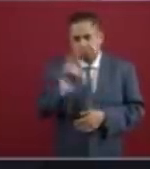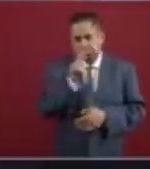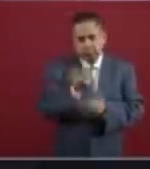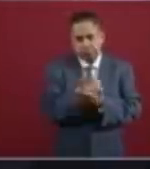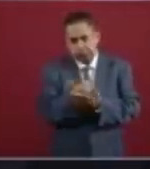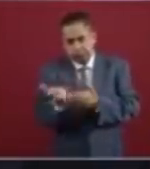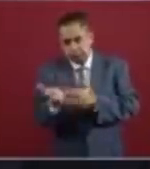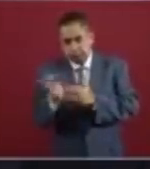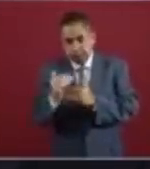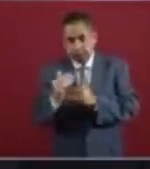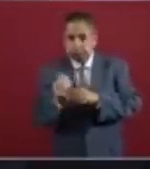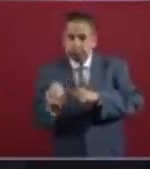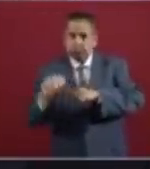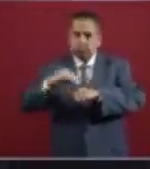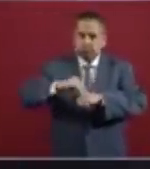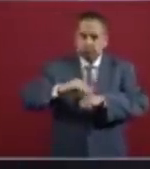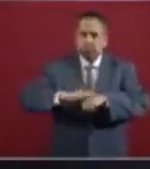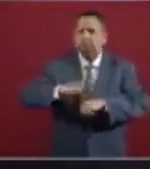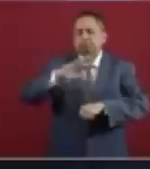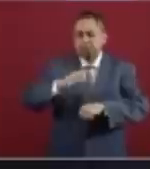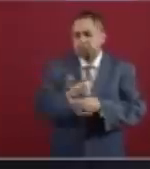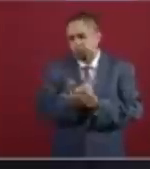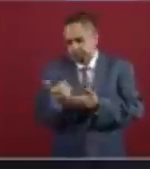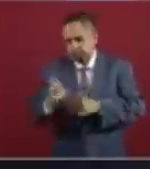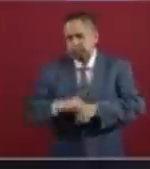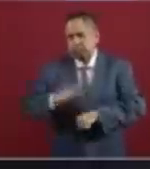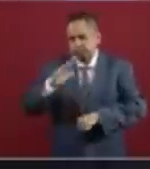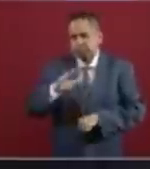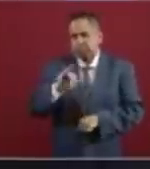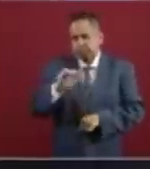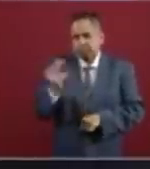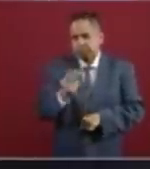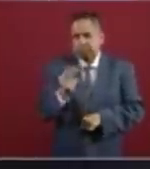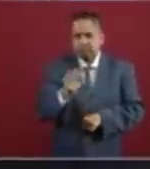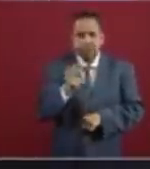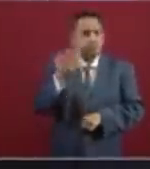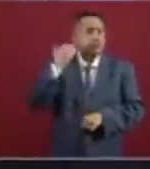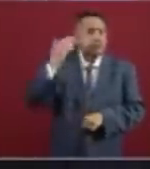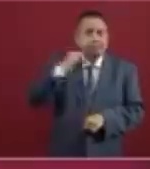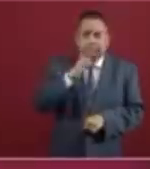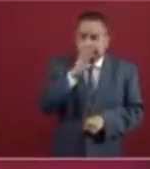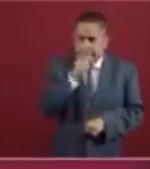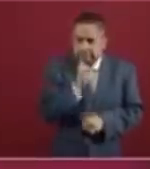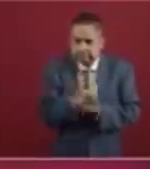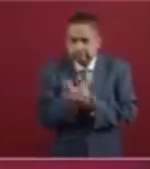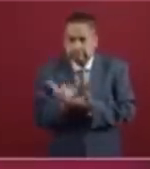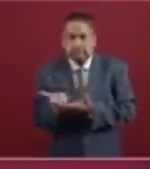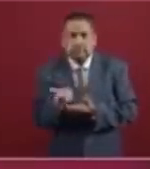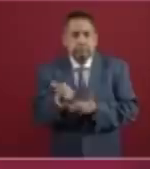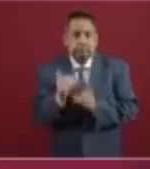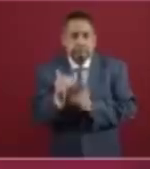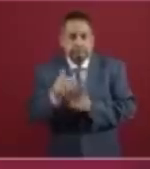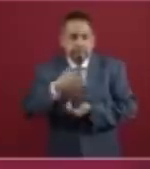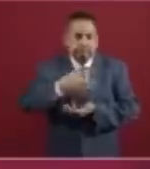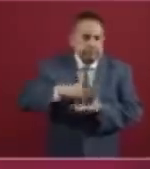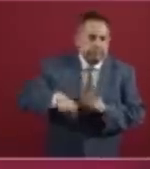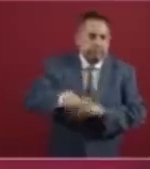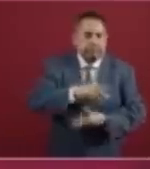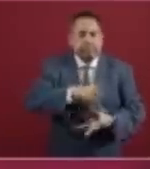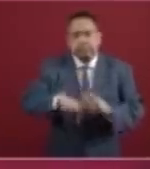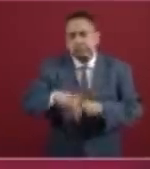salario, porque era insoportable ya la situación en